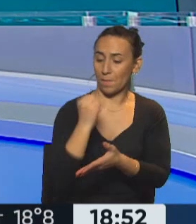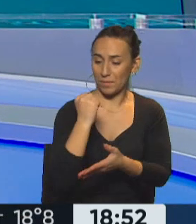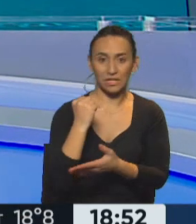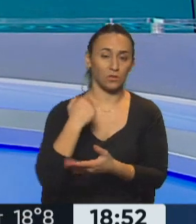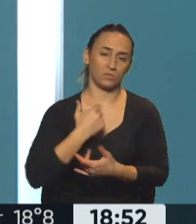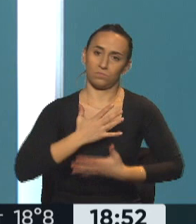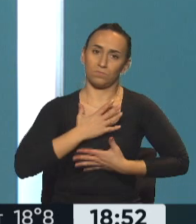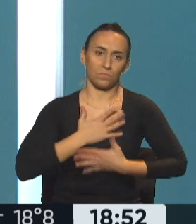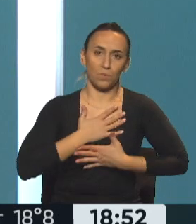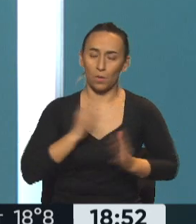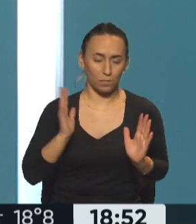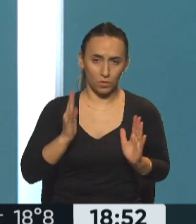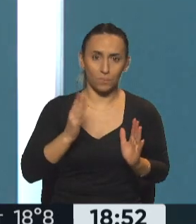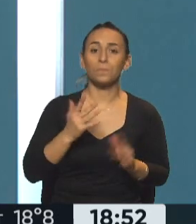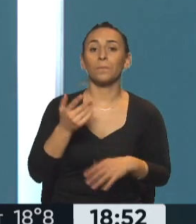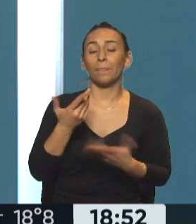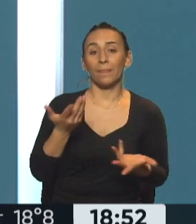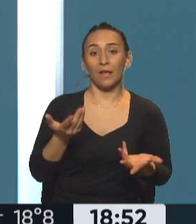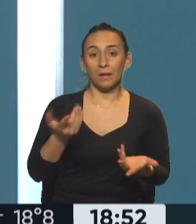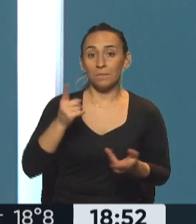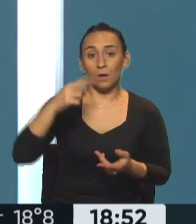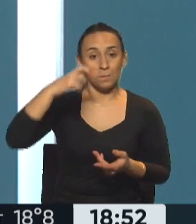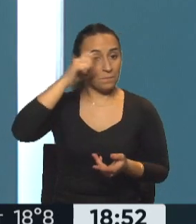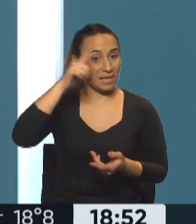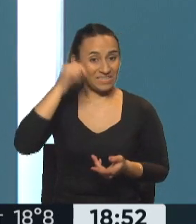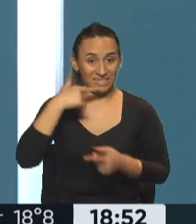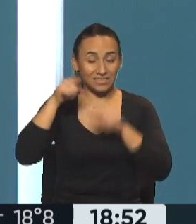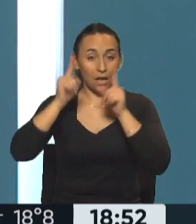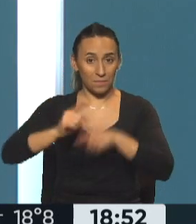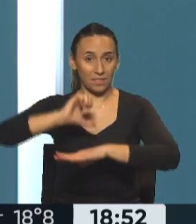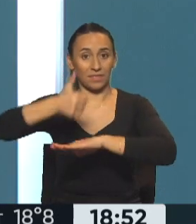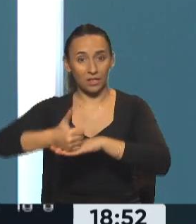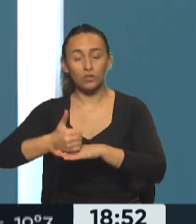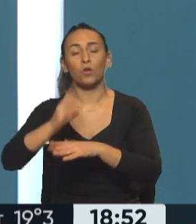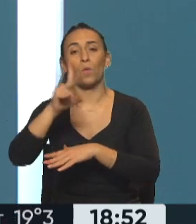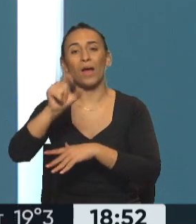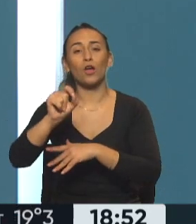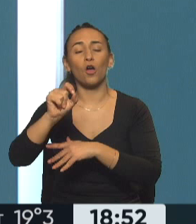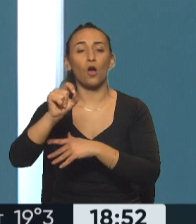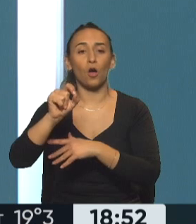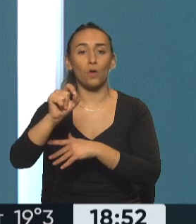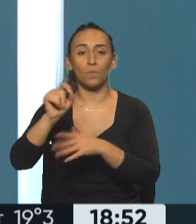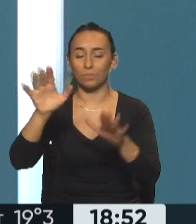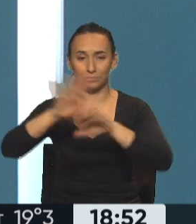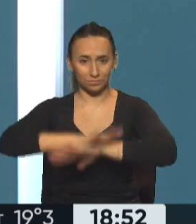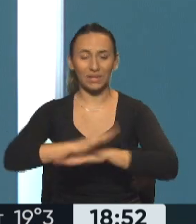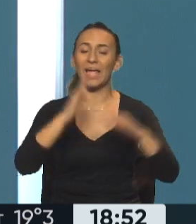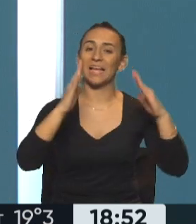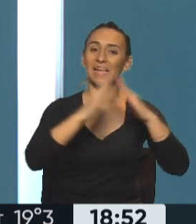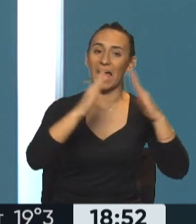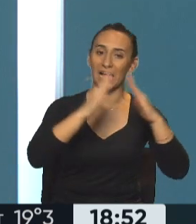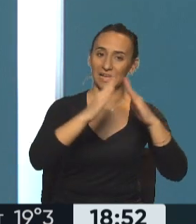Estado soberano. A ver, es claro, hoy Miguel Pelle estuvo en el Banco Central reunido, estuvo en Casa